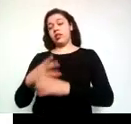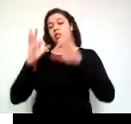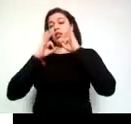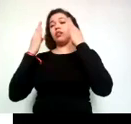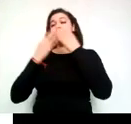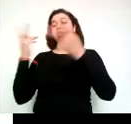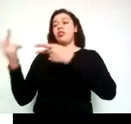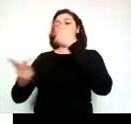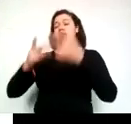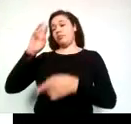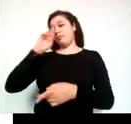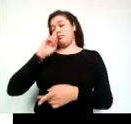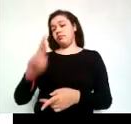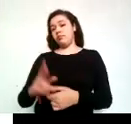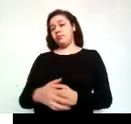cuestionarios.